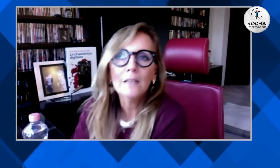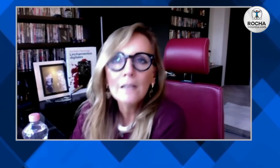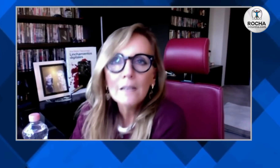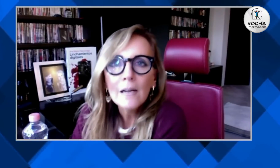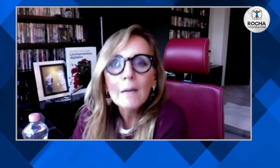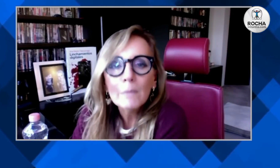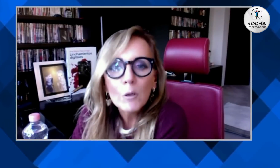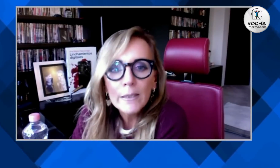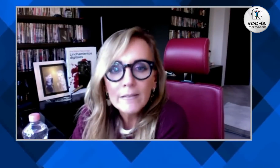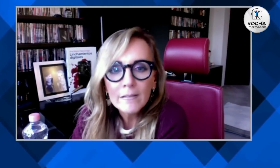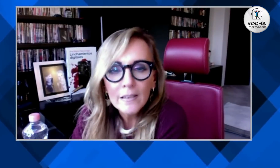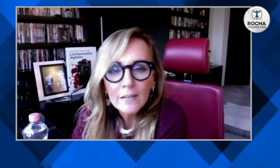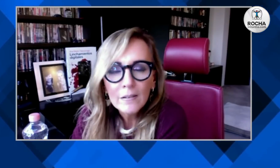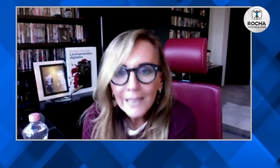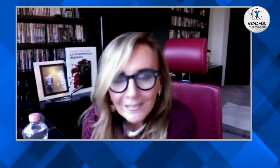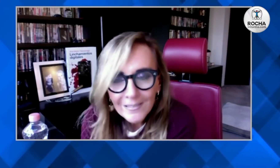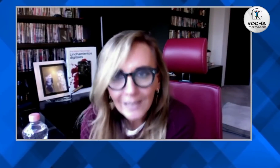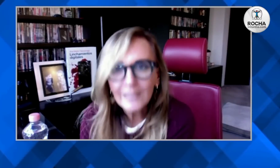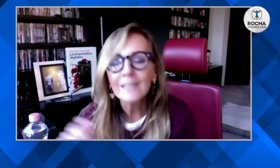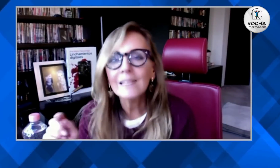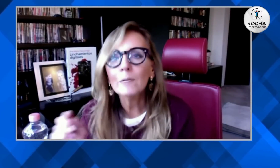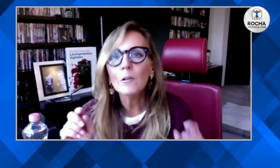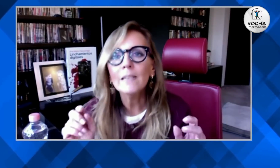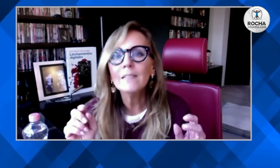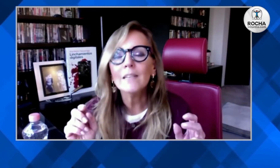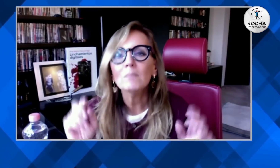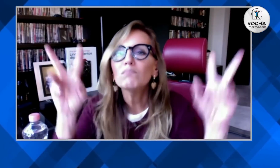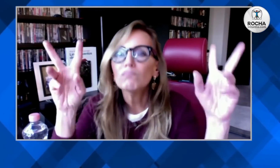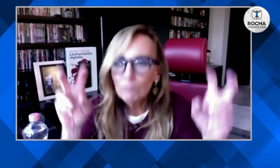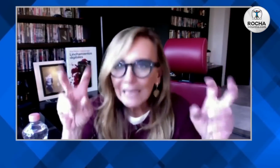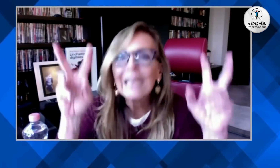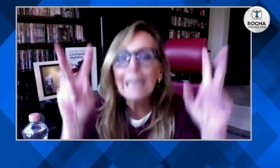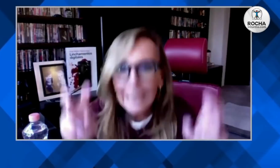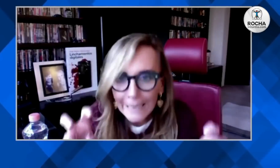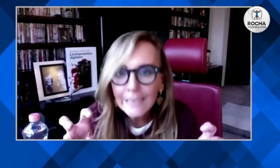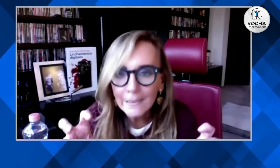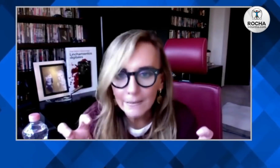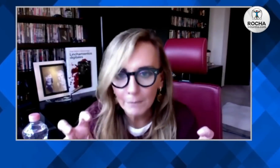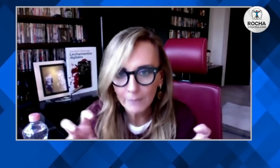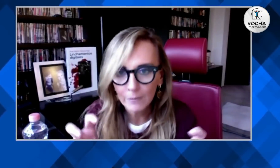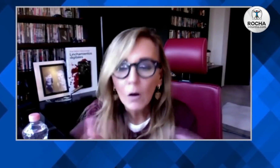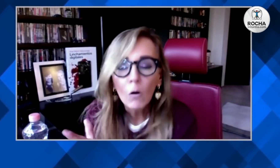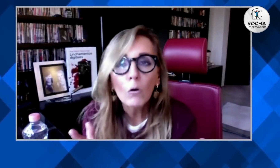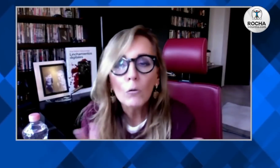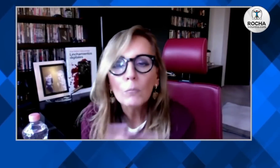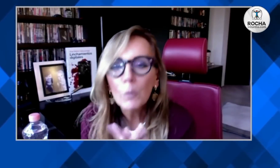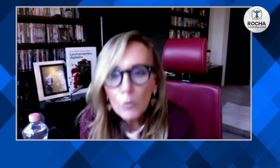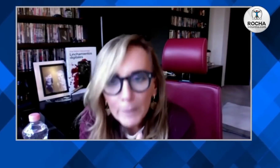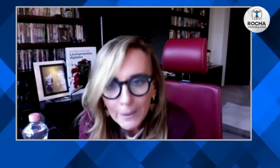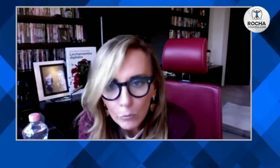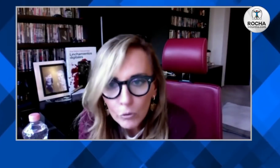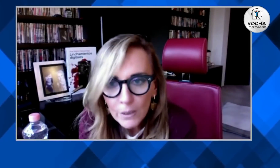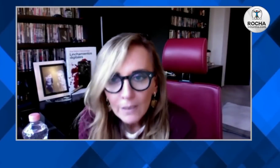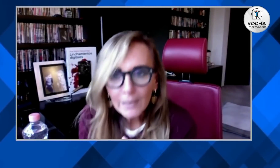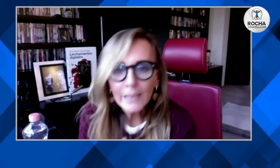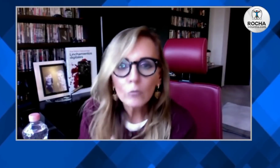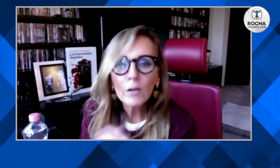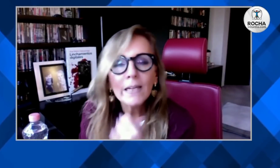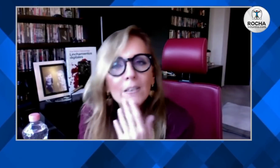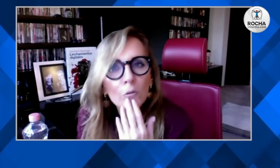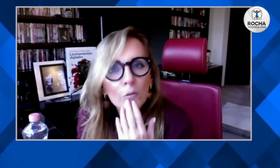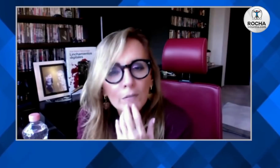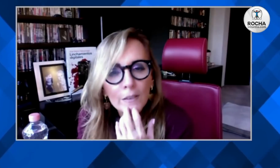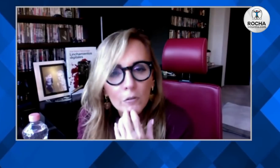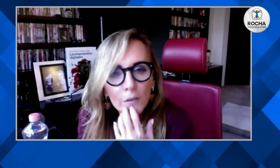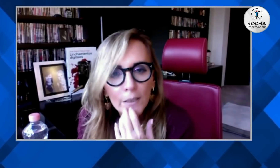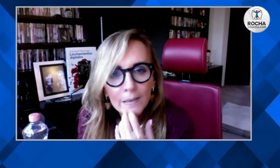diferente la violencia ésta es la violencia legítima o por lo menos la